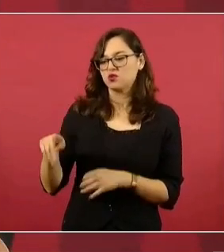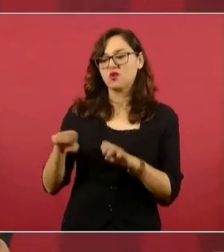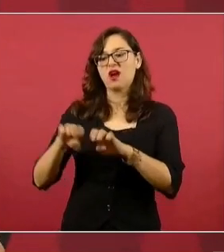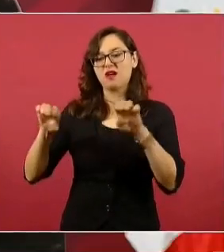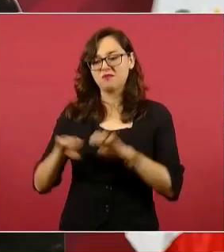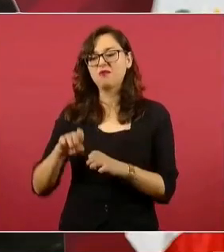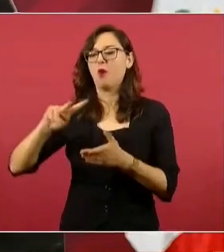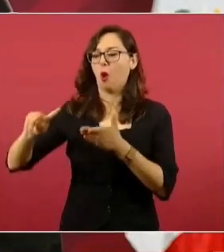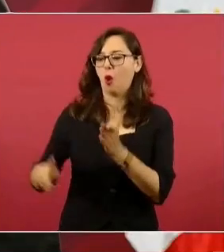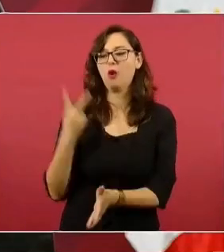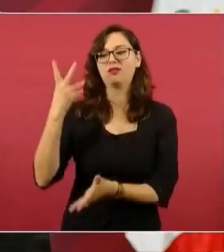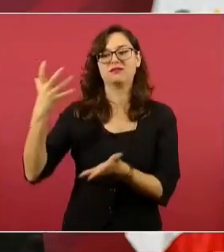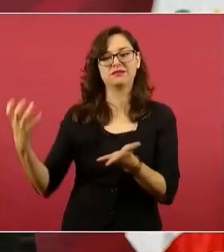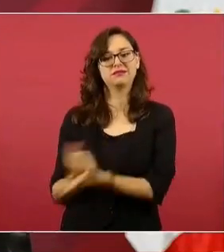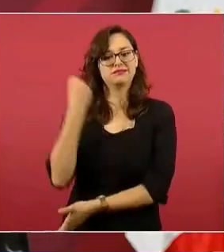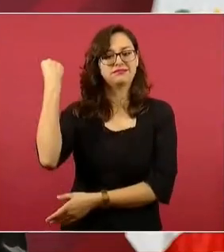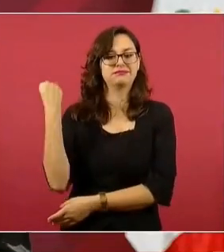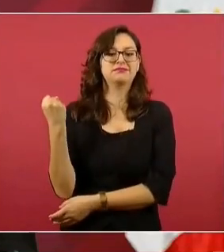y ganaron